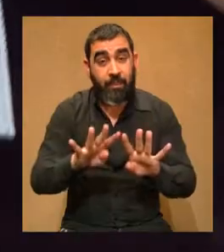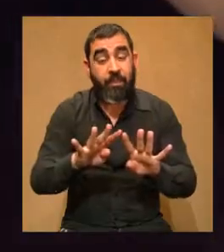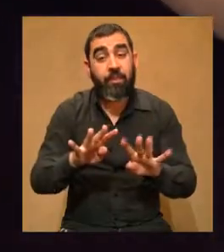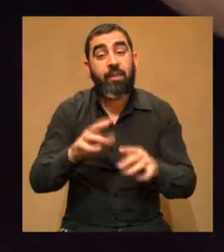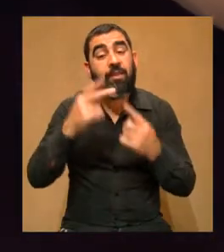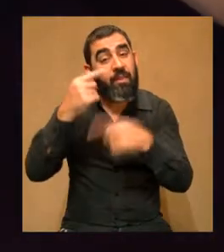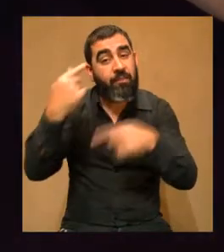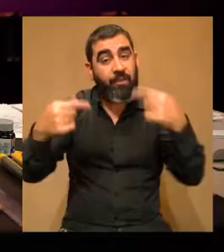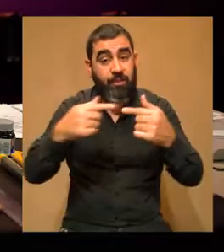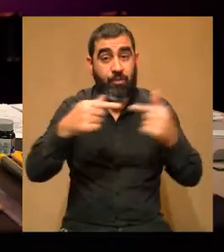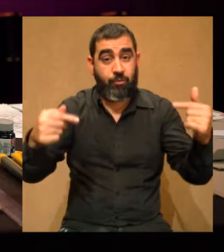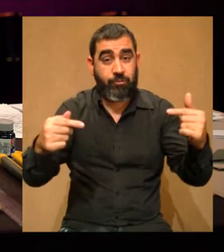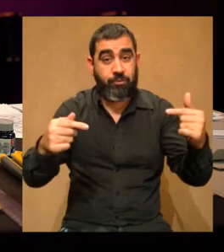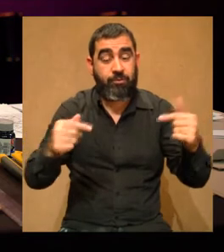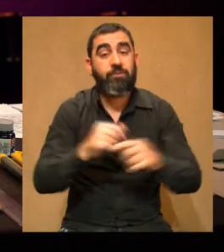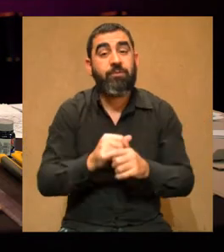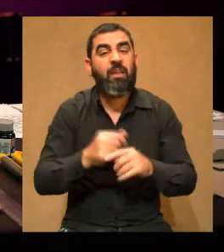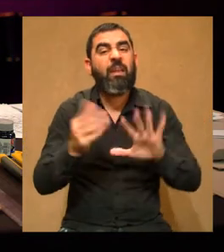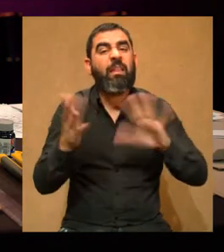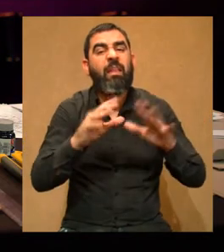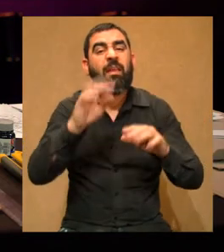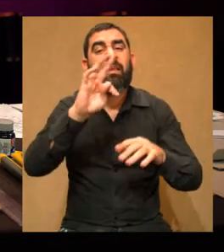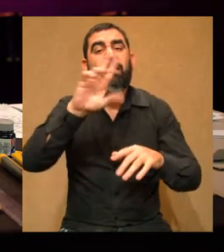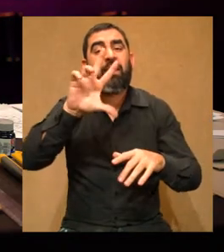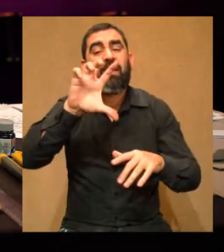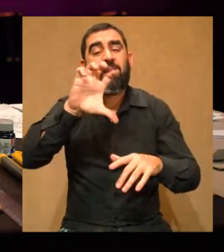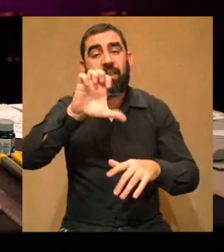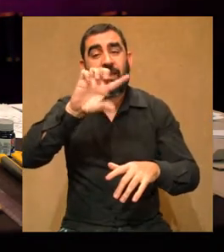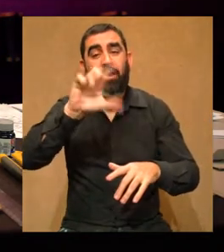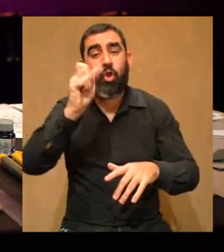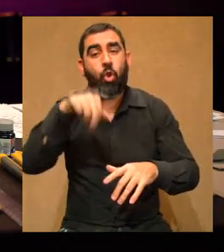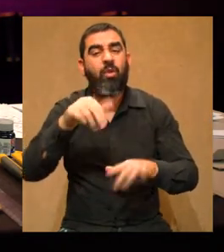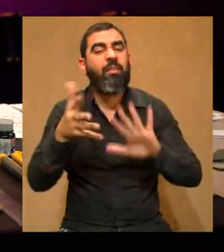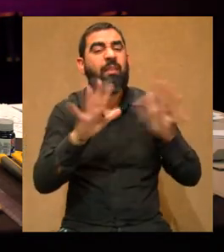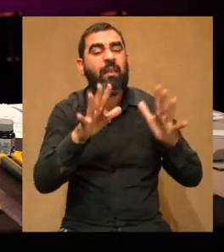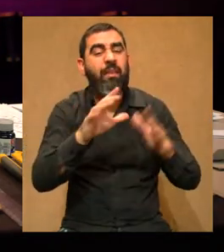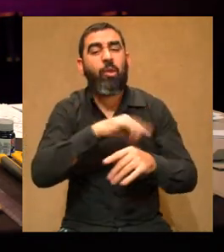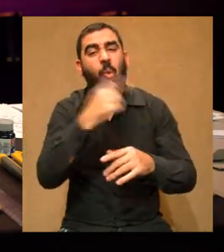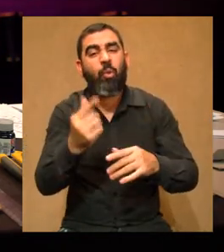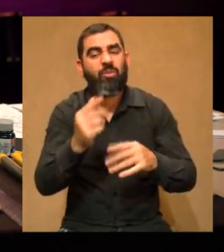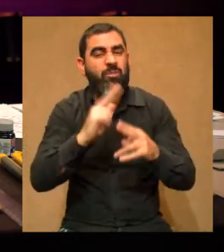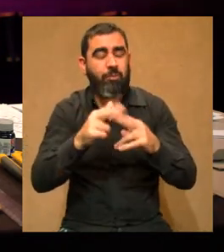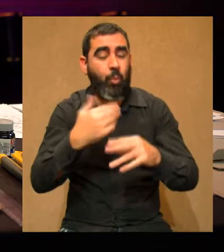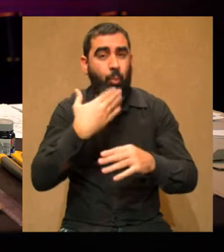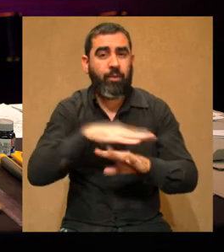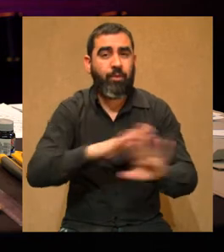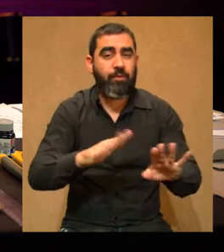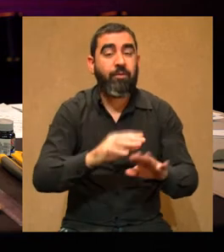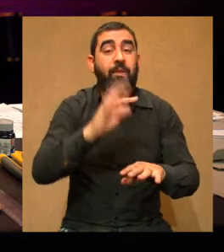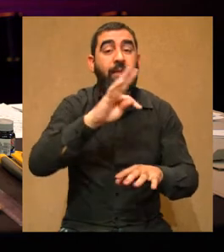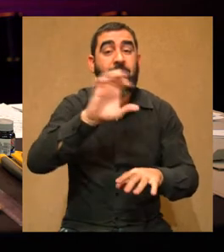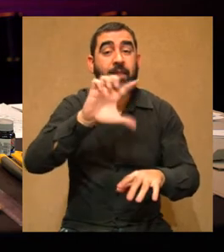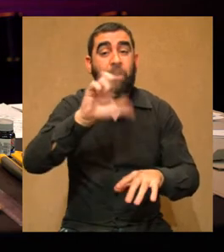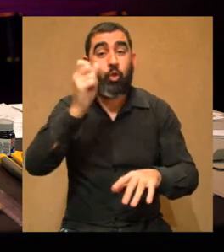rompimientos son distintos elementos la palabra que es un telón y que es un rompimiento porque no estoy entendiendo mucho tampoco capaz los